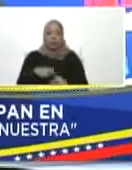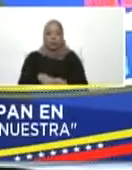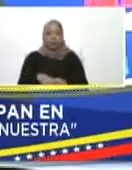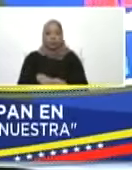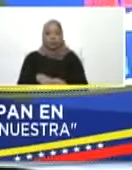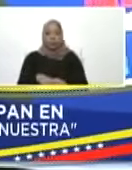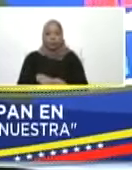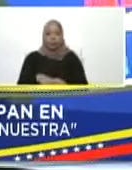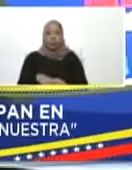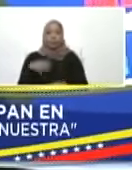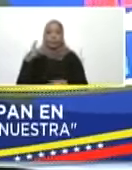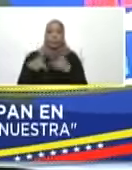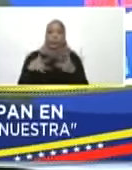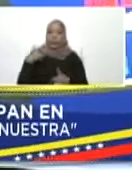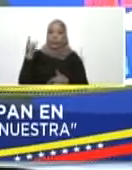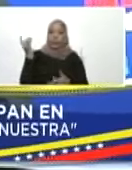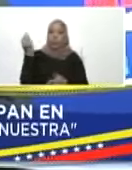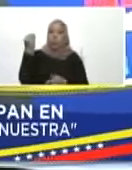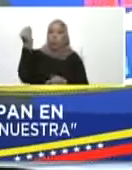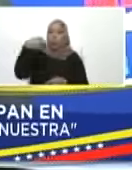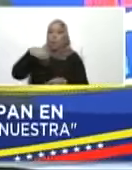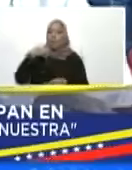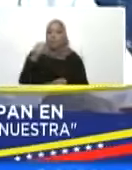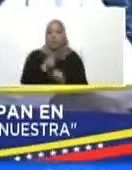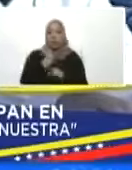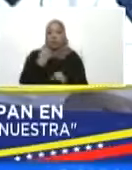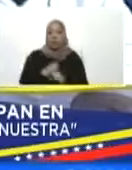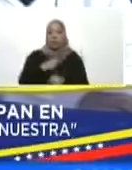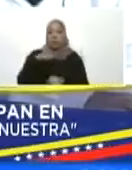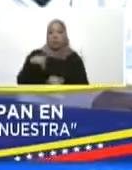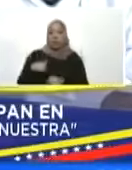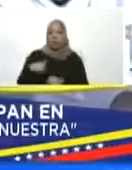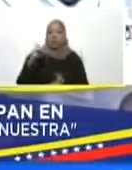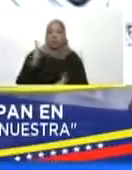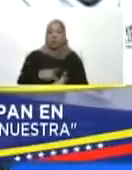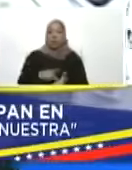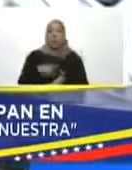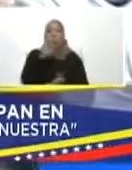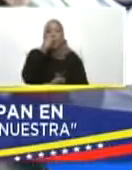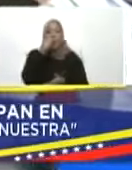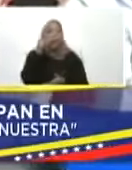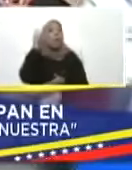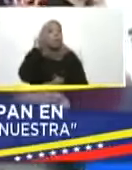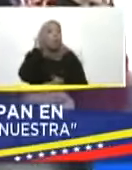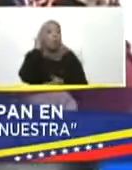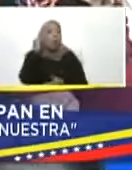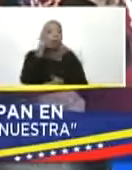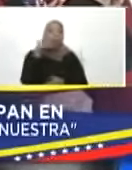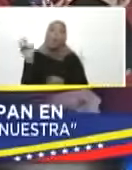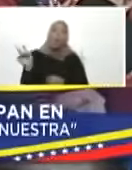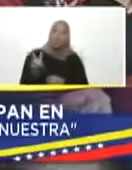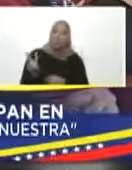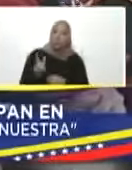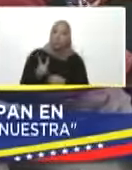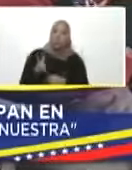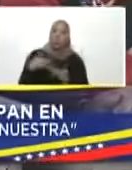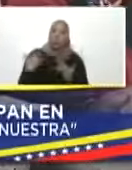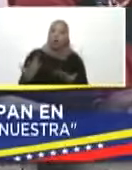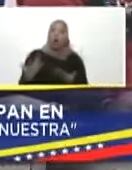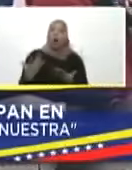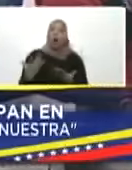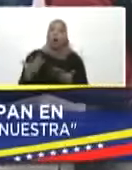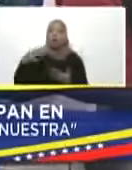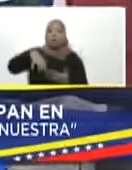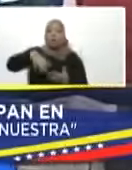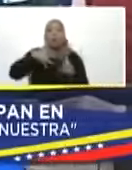que hacerle y que se haga al pueblo de Venezuela, cada mujer y cada hombre de bien de Venezuela, es ¿por qué